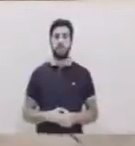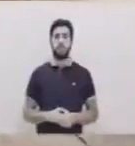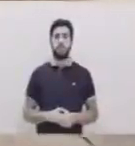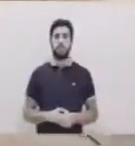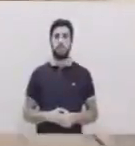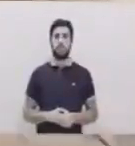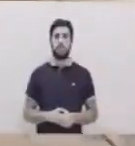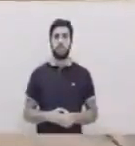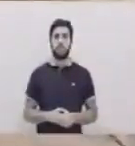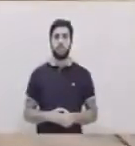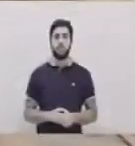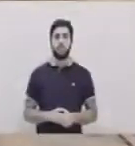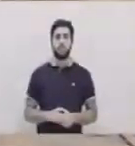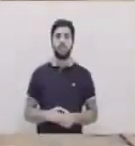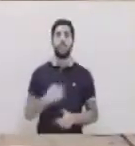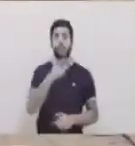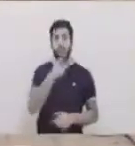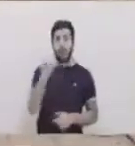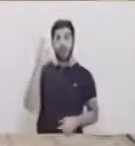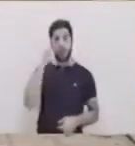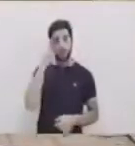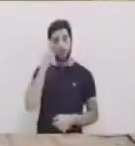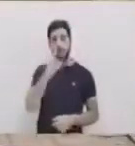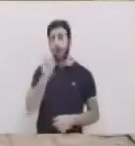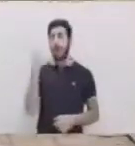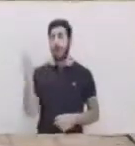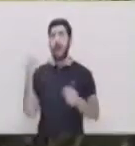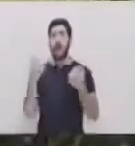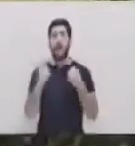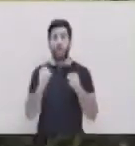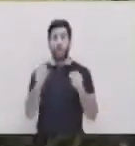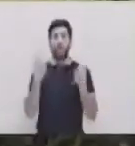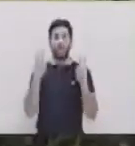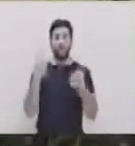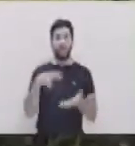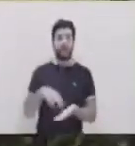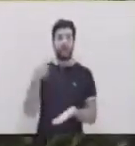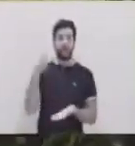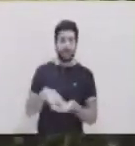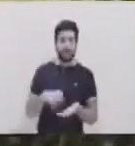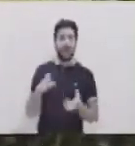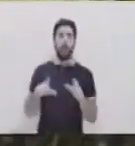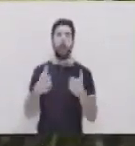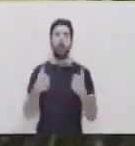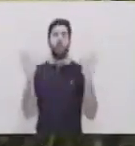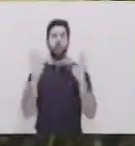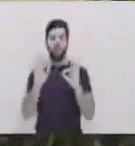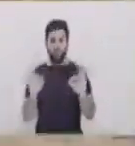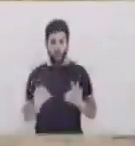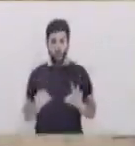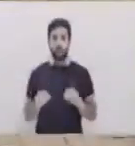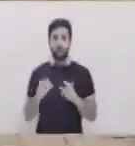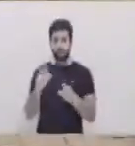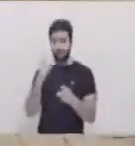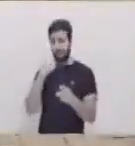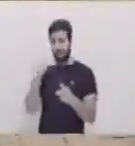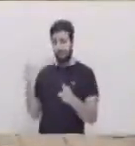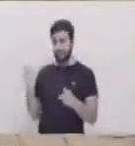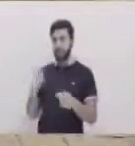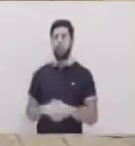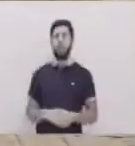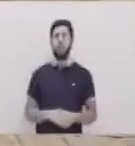lado. Recuerden que estamos realizando los saltos en los despegues de las zonas de ataque, ¿verdad? Estamos de